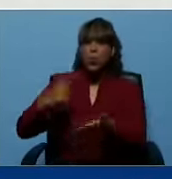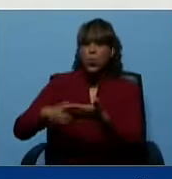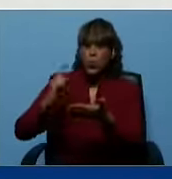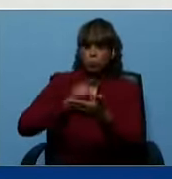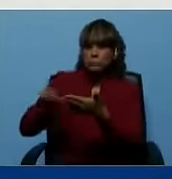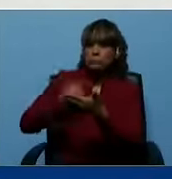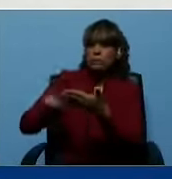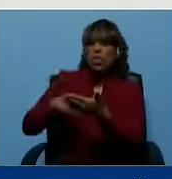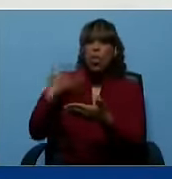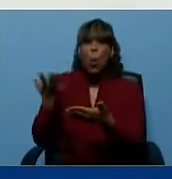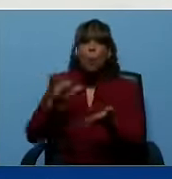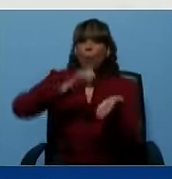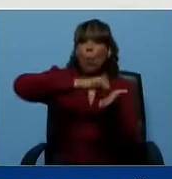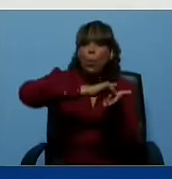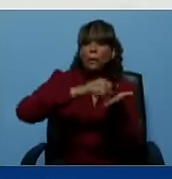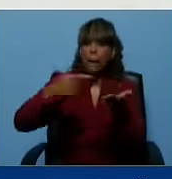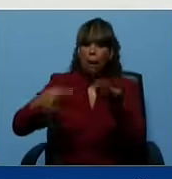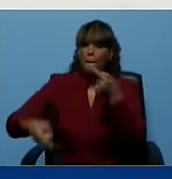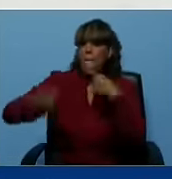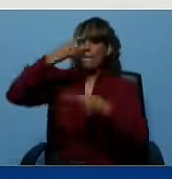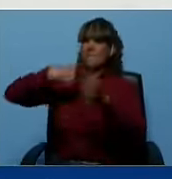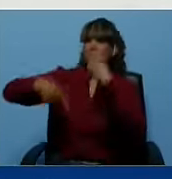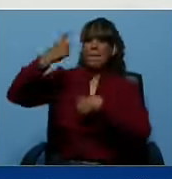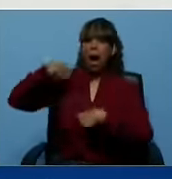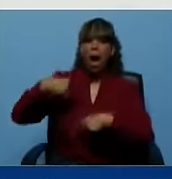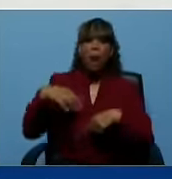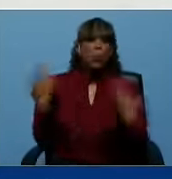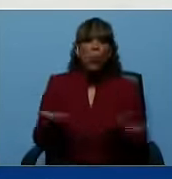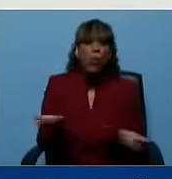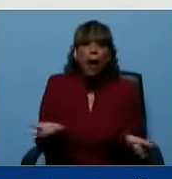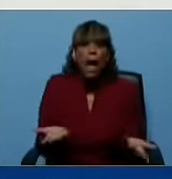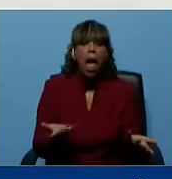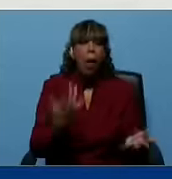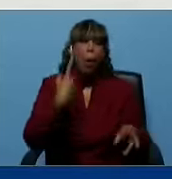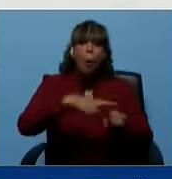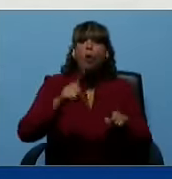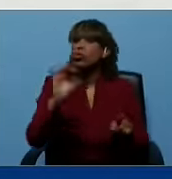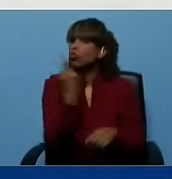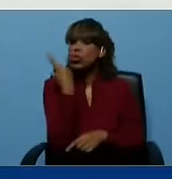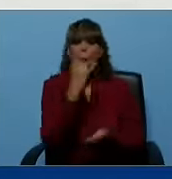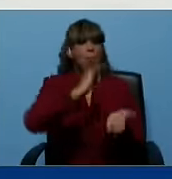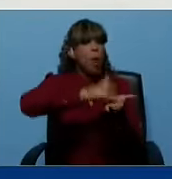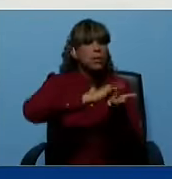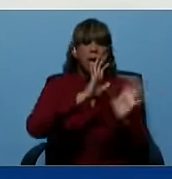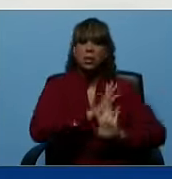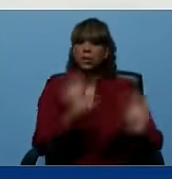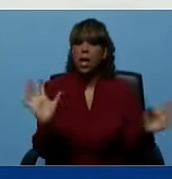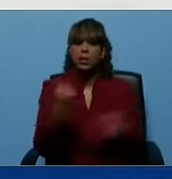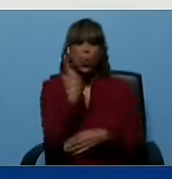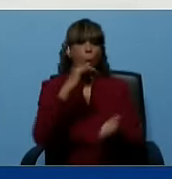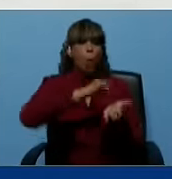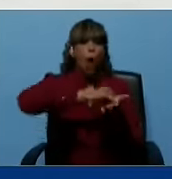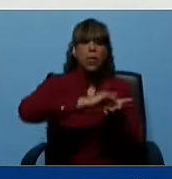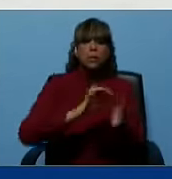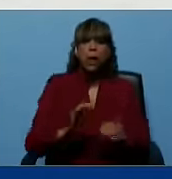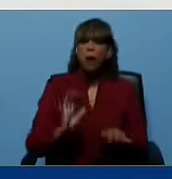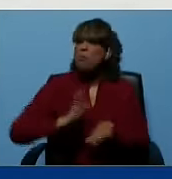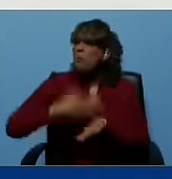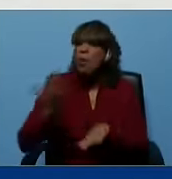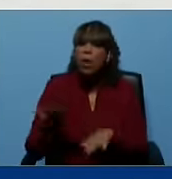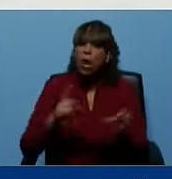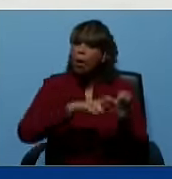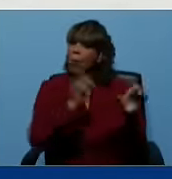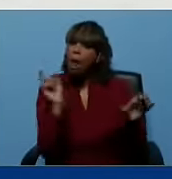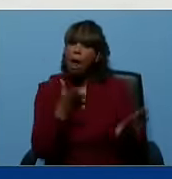principio. ¿Por dónde? Por WhatsApp. Y te están amenazando por otras aplicaciones, no por WhatsApp. ¿Y por qué no